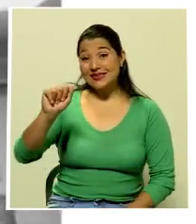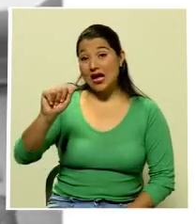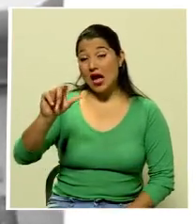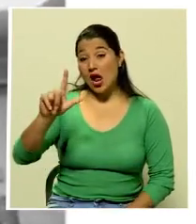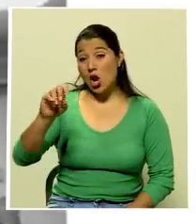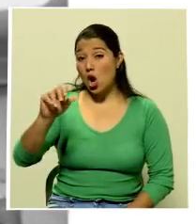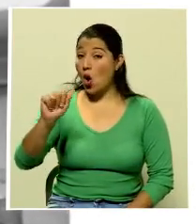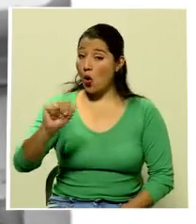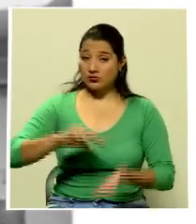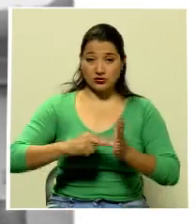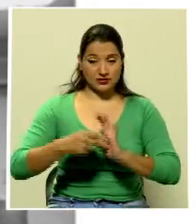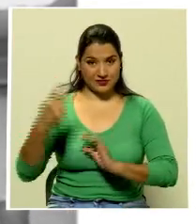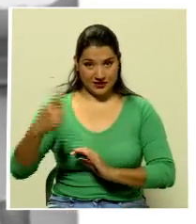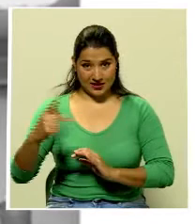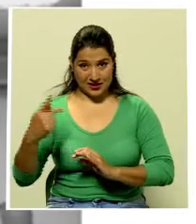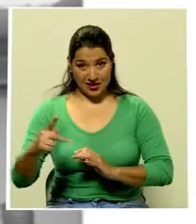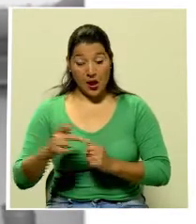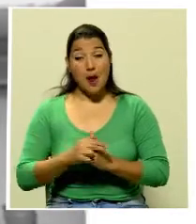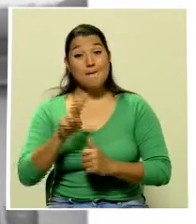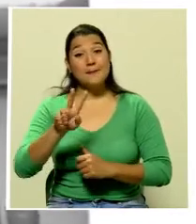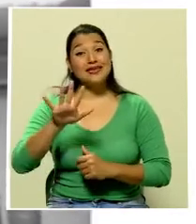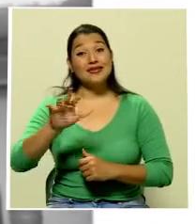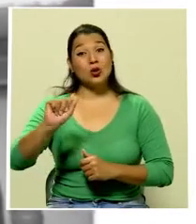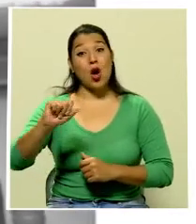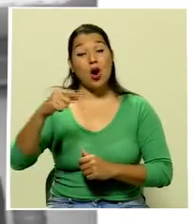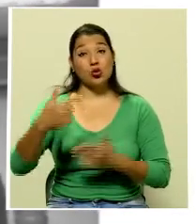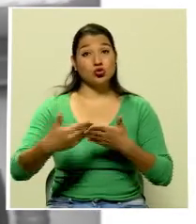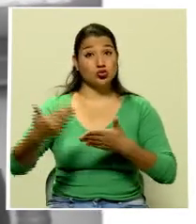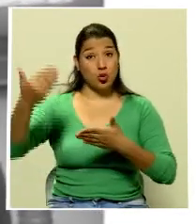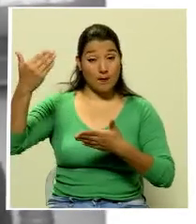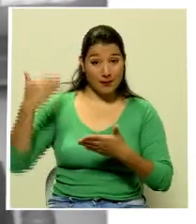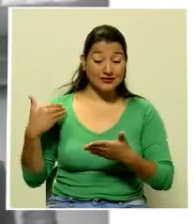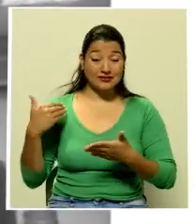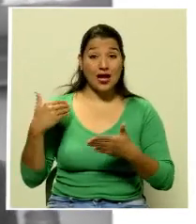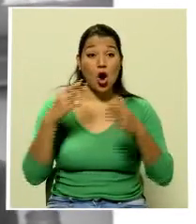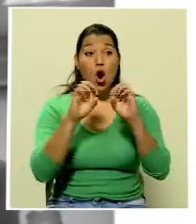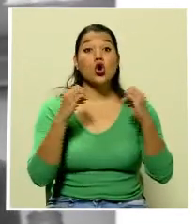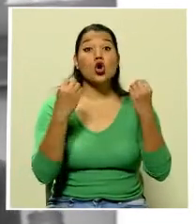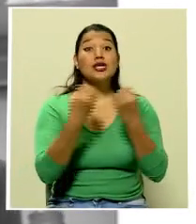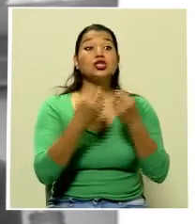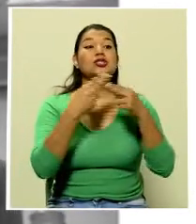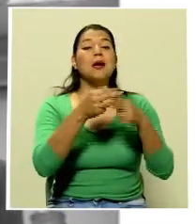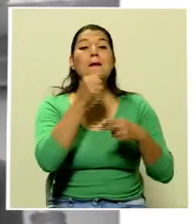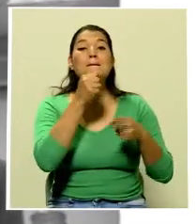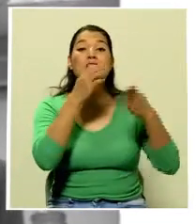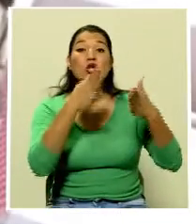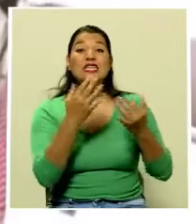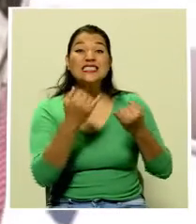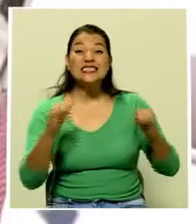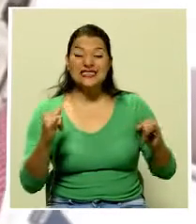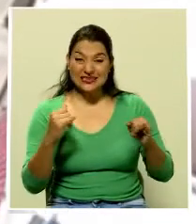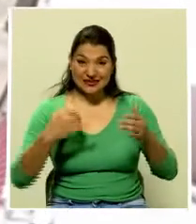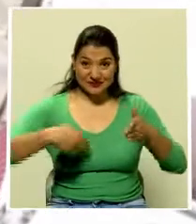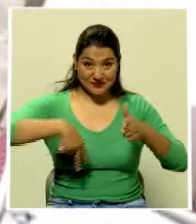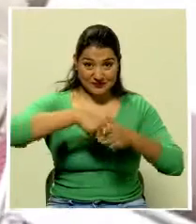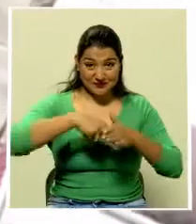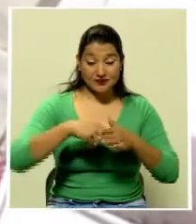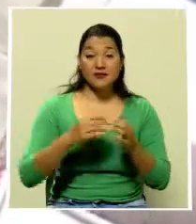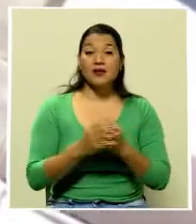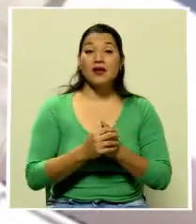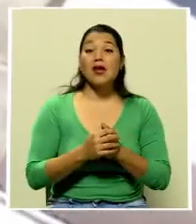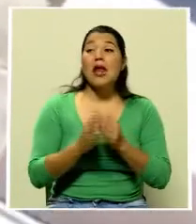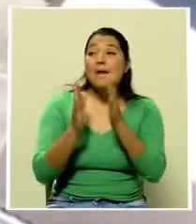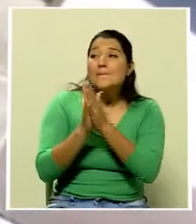el 25 de agosto pasado, la organización Periodistas Sin Fronteras le pidió a las autoridades que emprendan una investigación